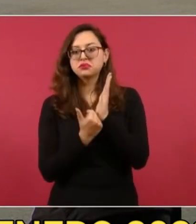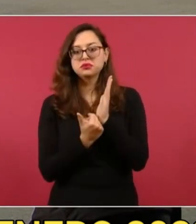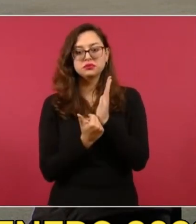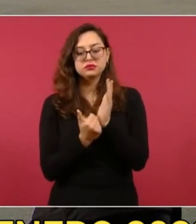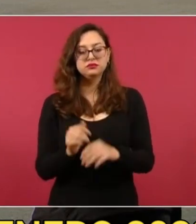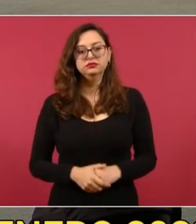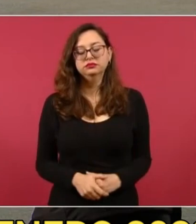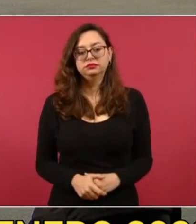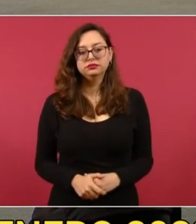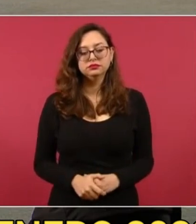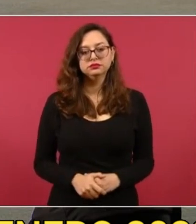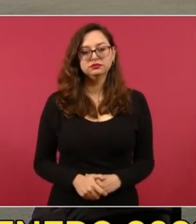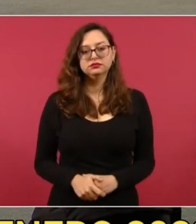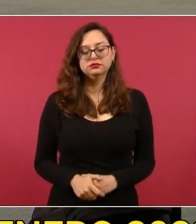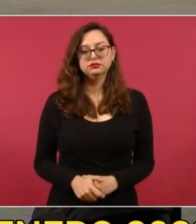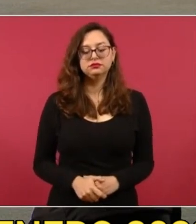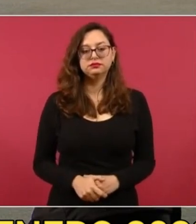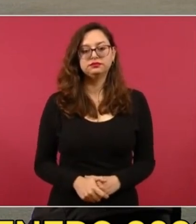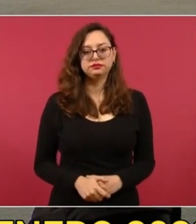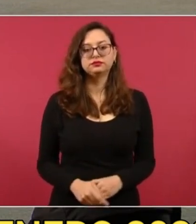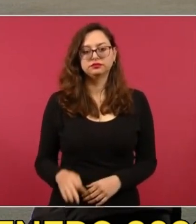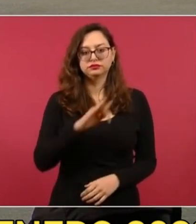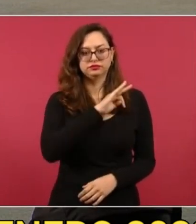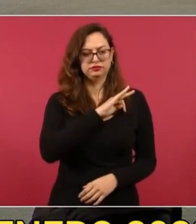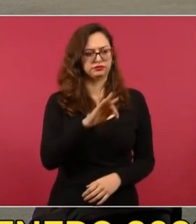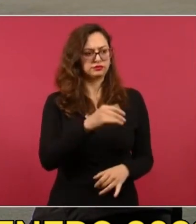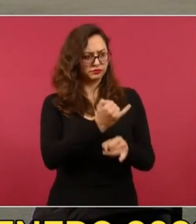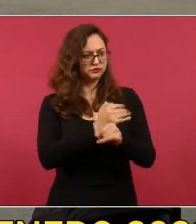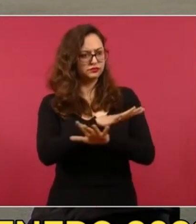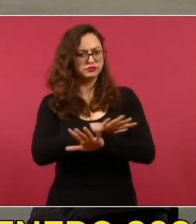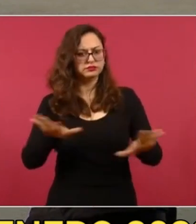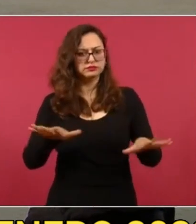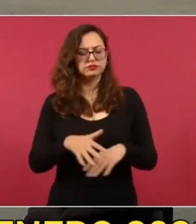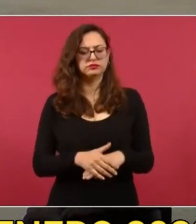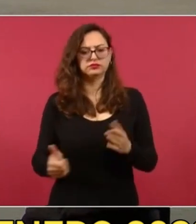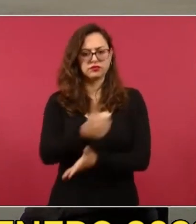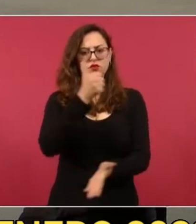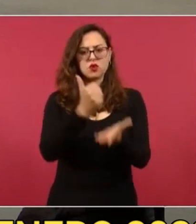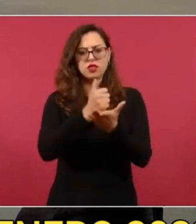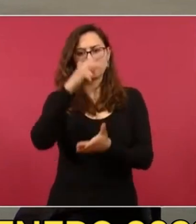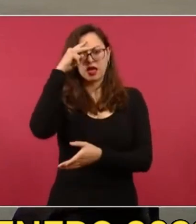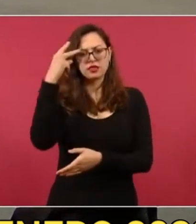los datos de la Ciudad de México con relación,